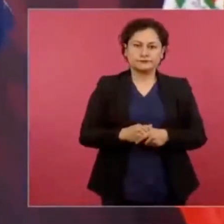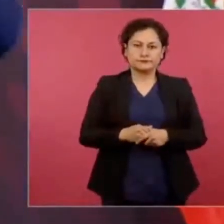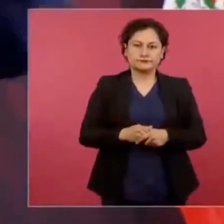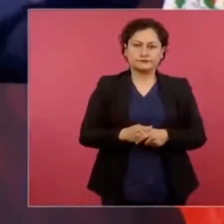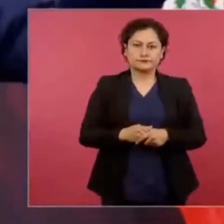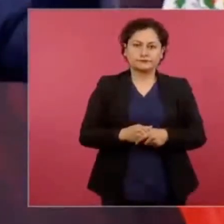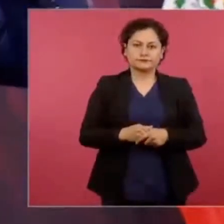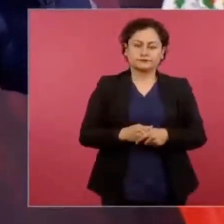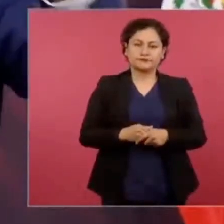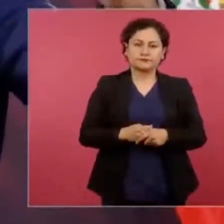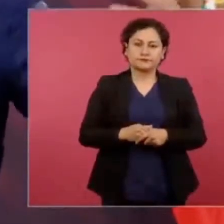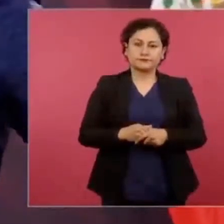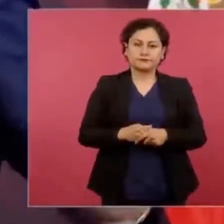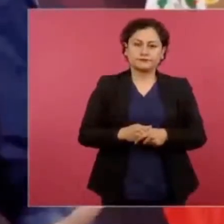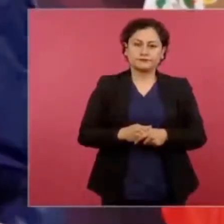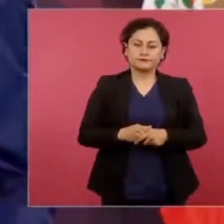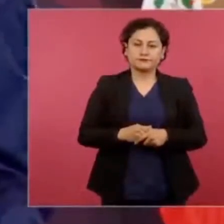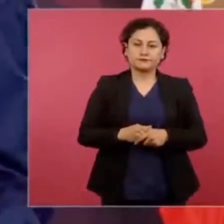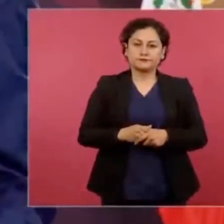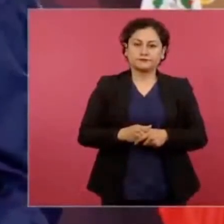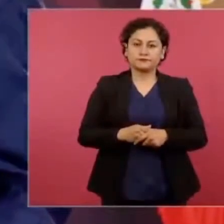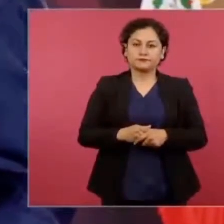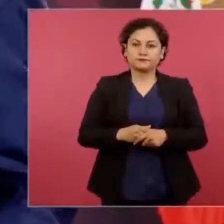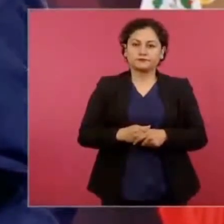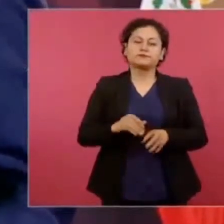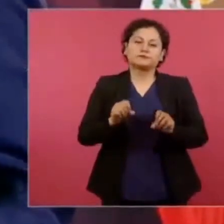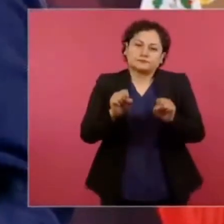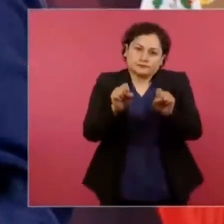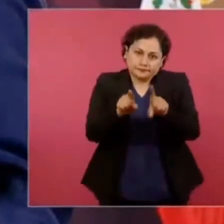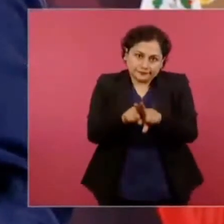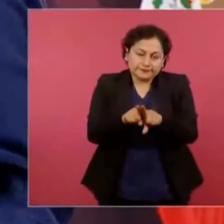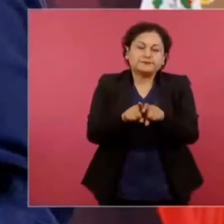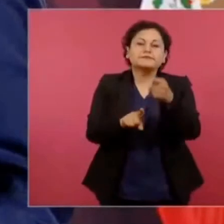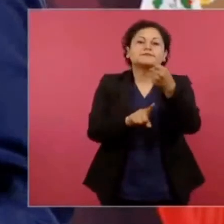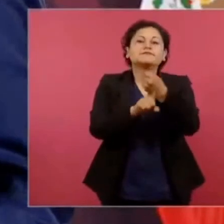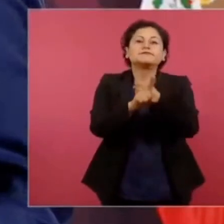Lo otro era la economía informal,